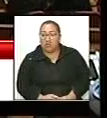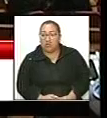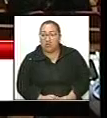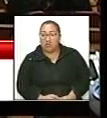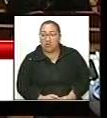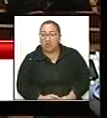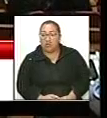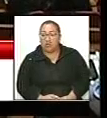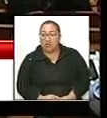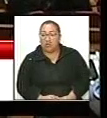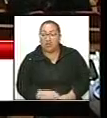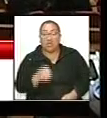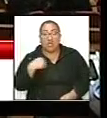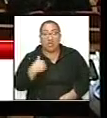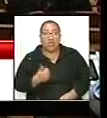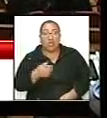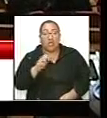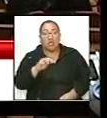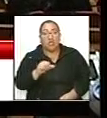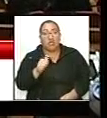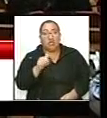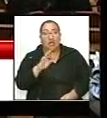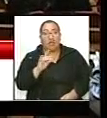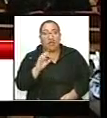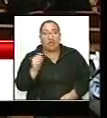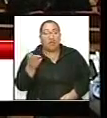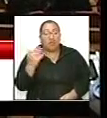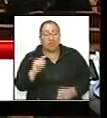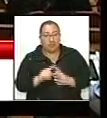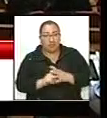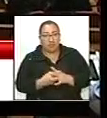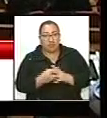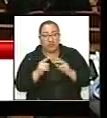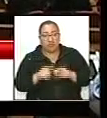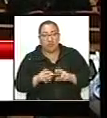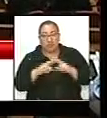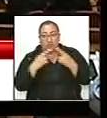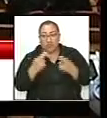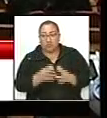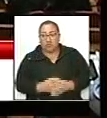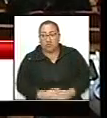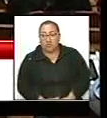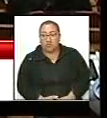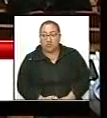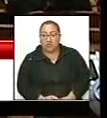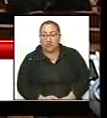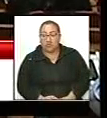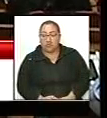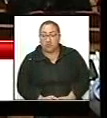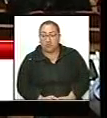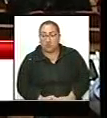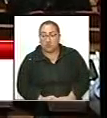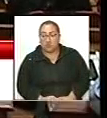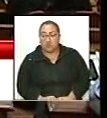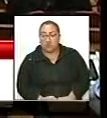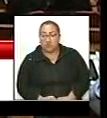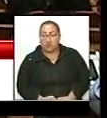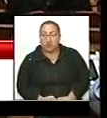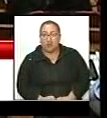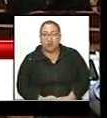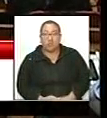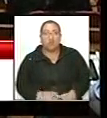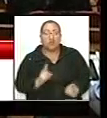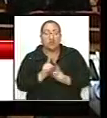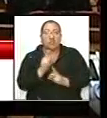señora Sabina Mata Velázquez. Vamos a dar inicio a este foro impulsando prácticas no violentas e inclusivas hacia las mujeres